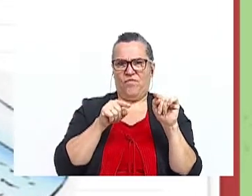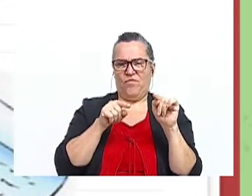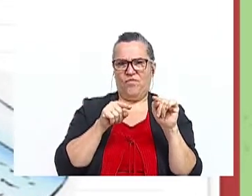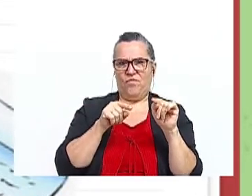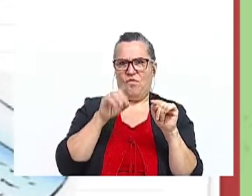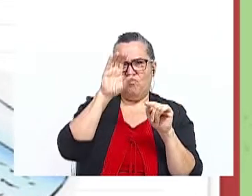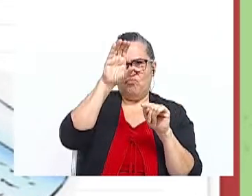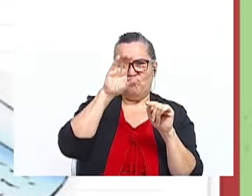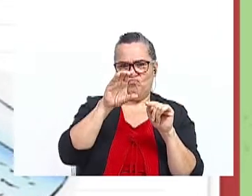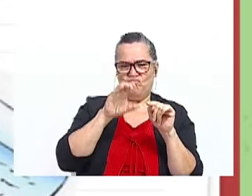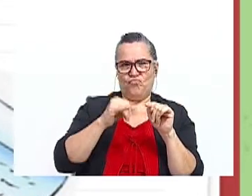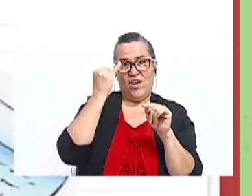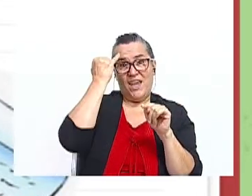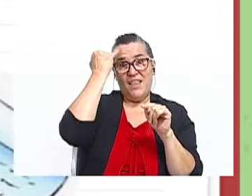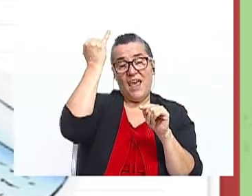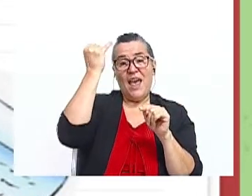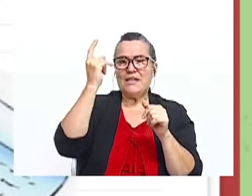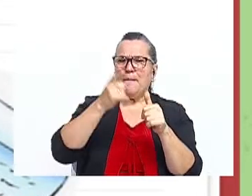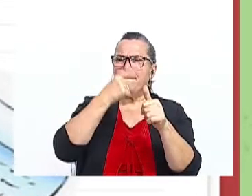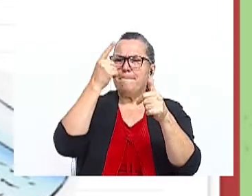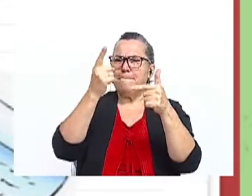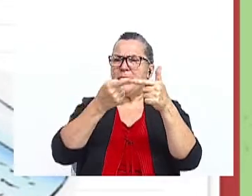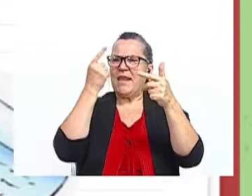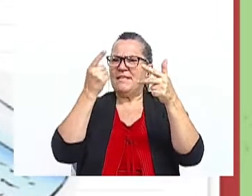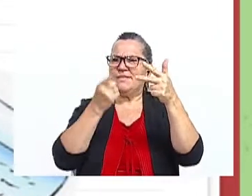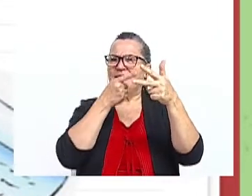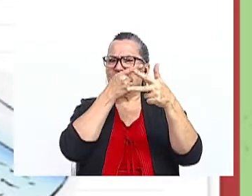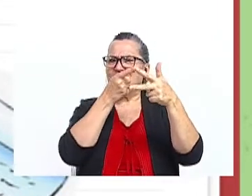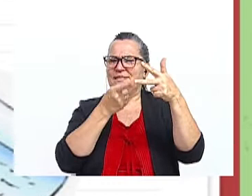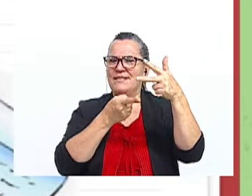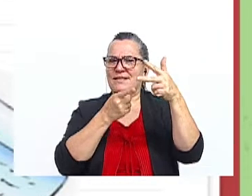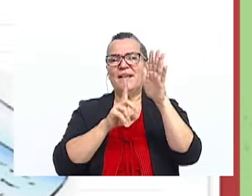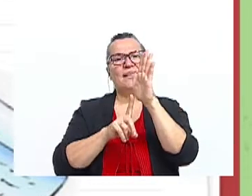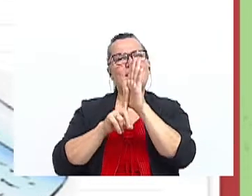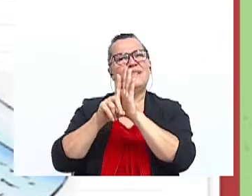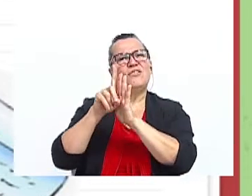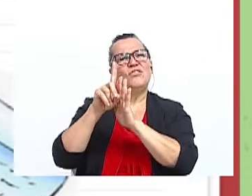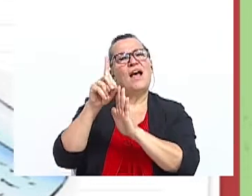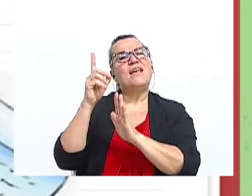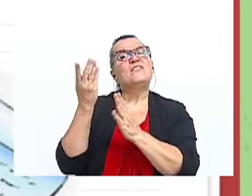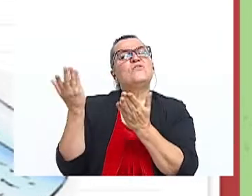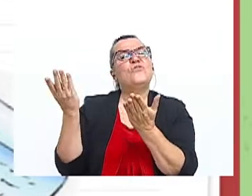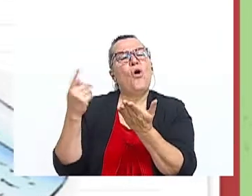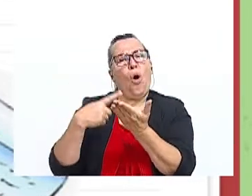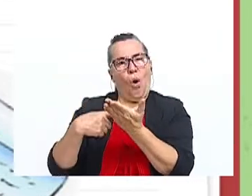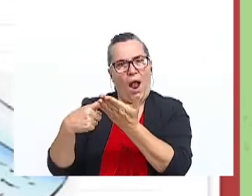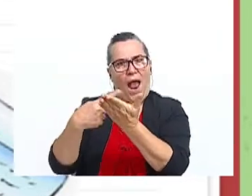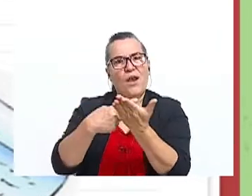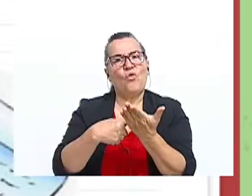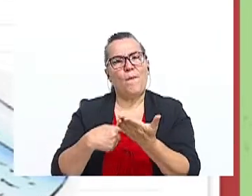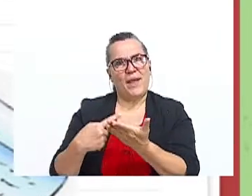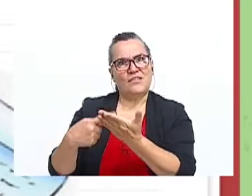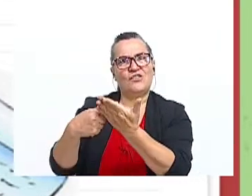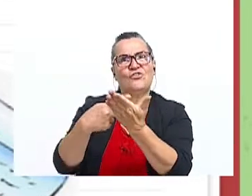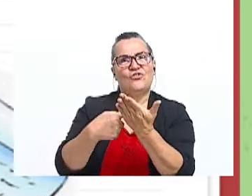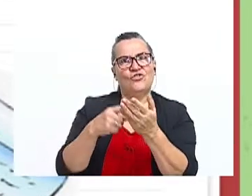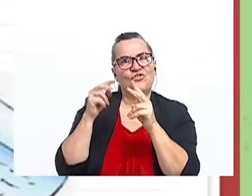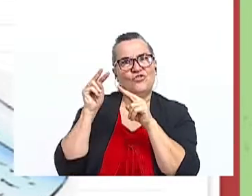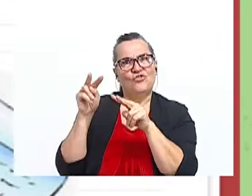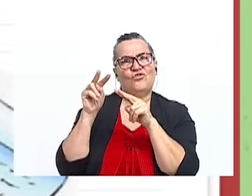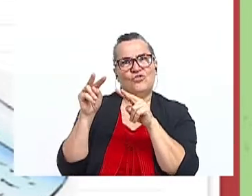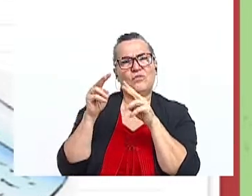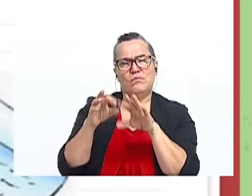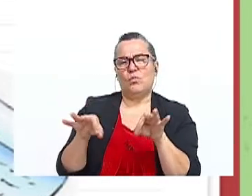las ideas principales desarrolladas en argumentos. muy importante, eso de